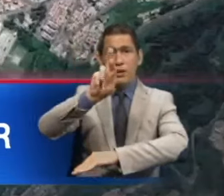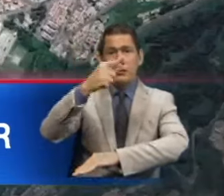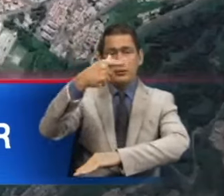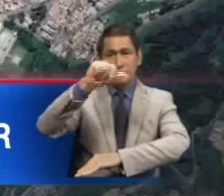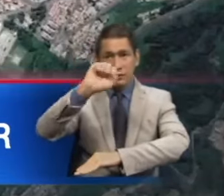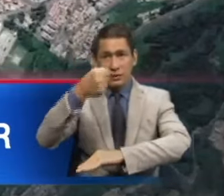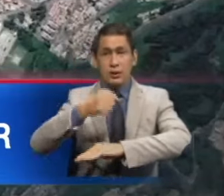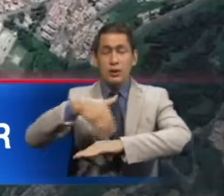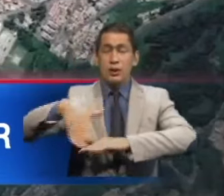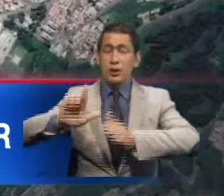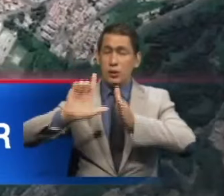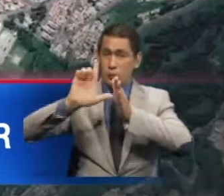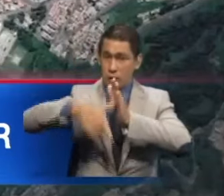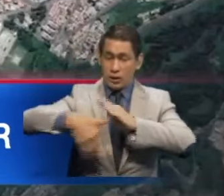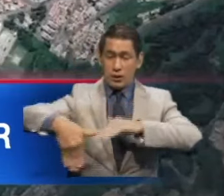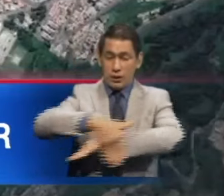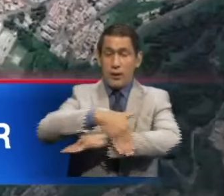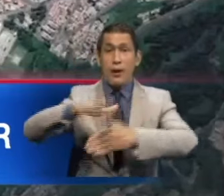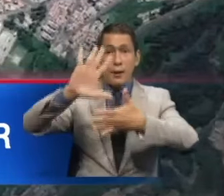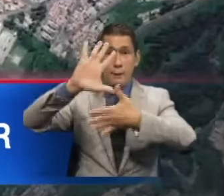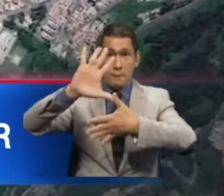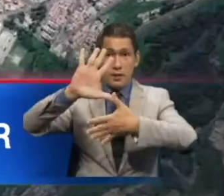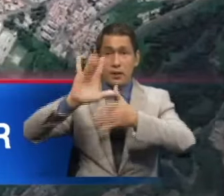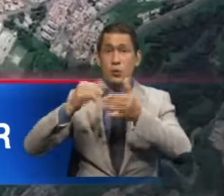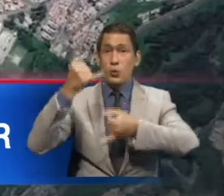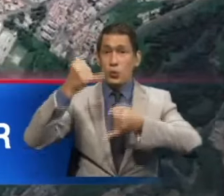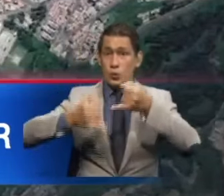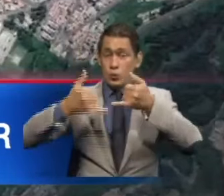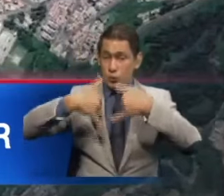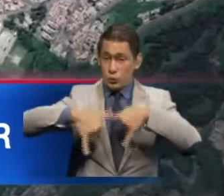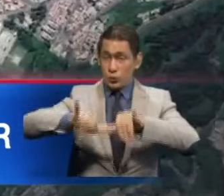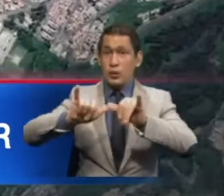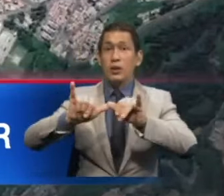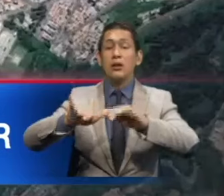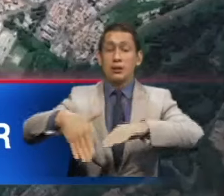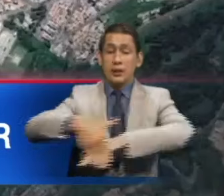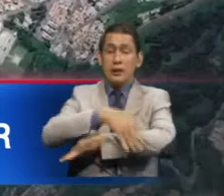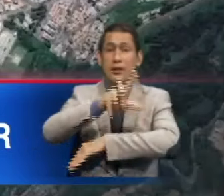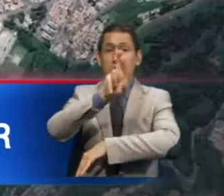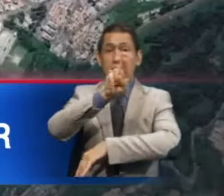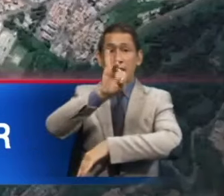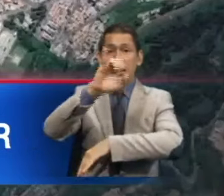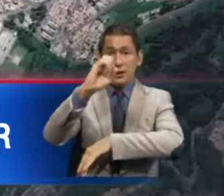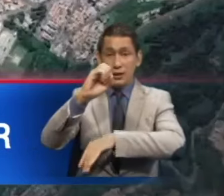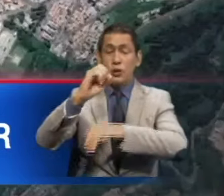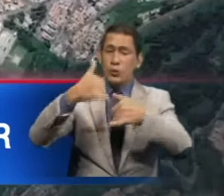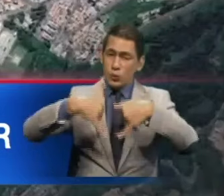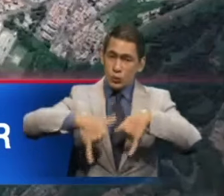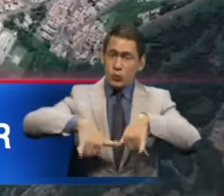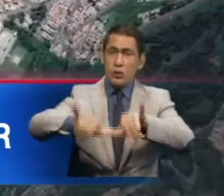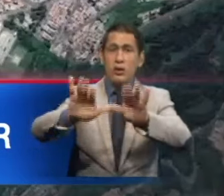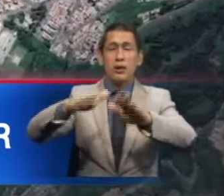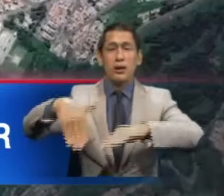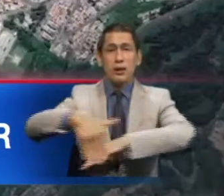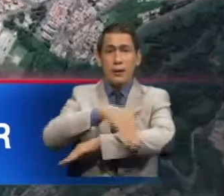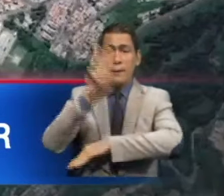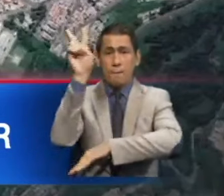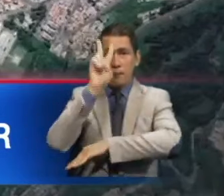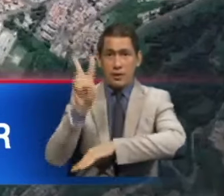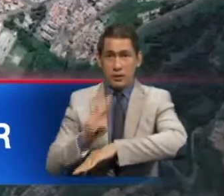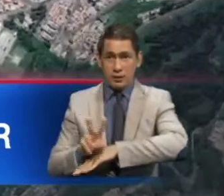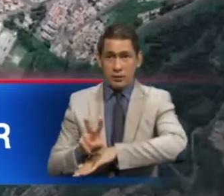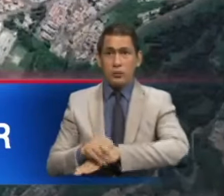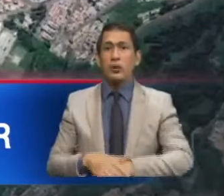y llega a la Avenida América. De ahí sube por la Río de Janeiro para del retorno ir por toda la Venezuela y la